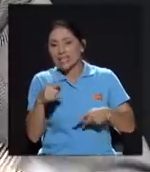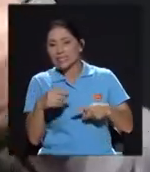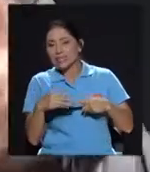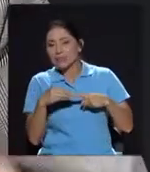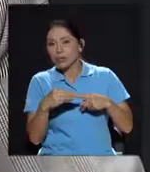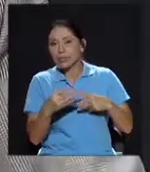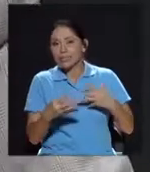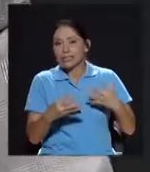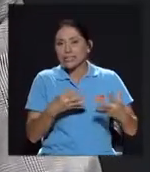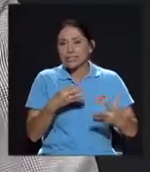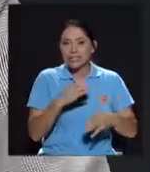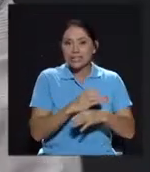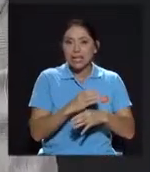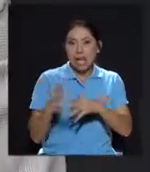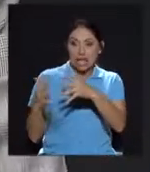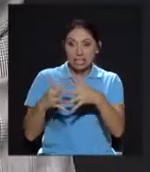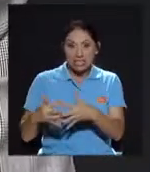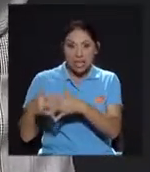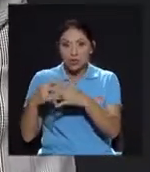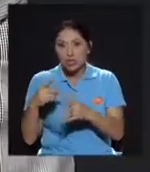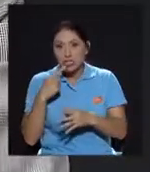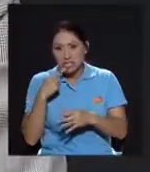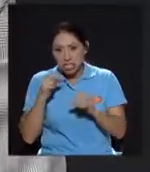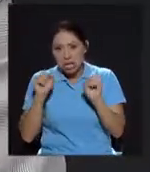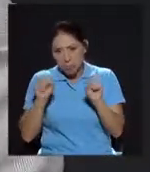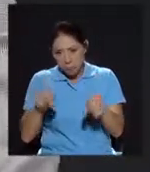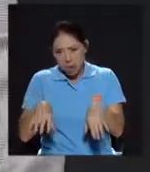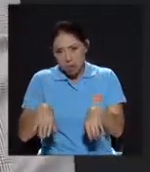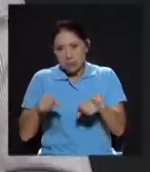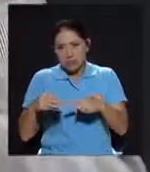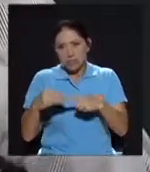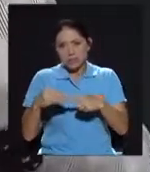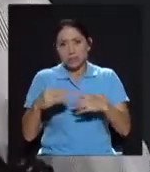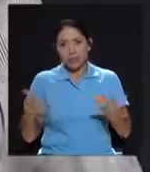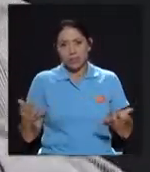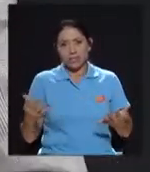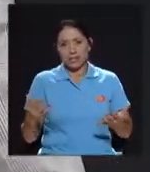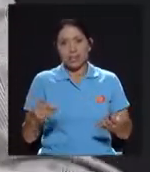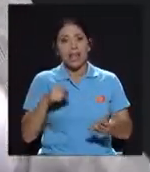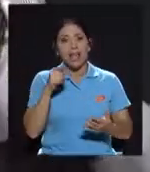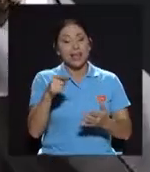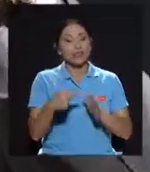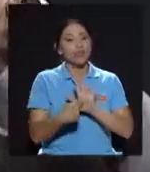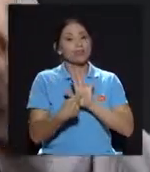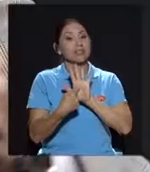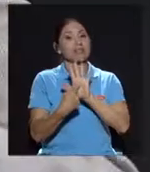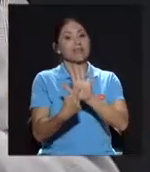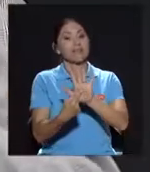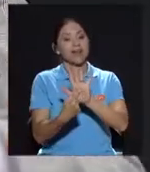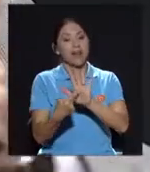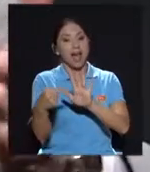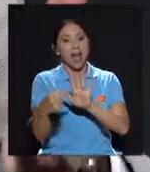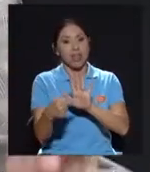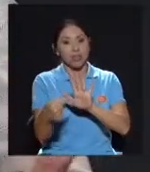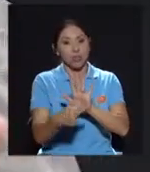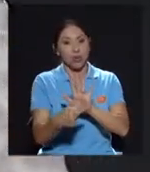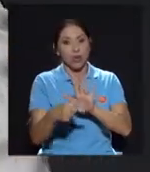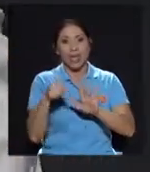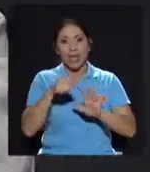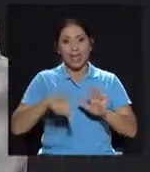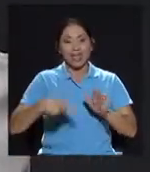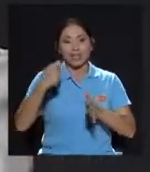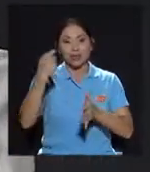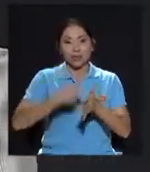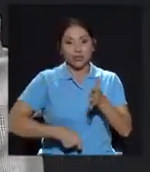eeuu insiste en que las puede tras puede tomar verá que se están reflejando fundamentalmente en estos aranceles al